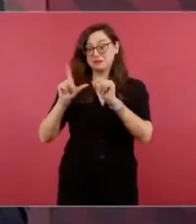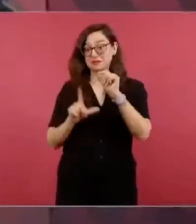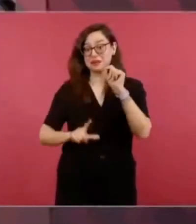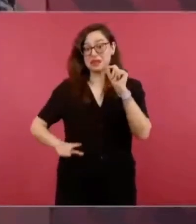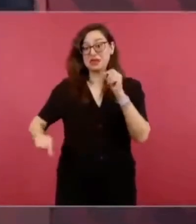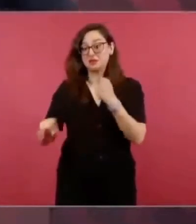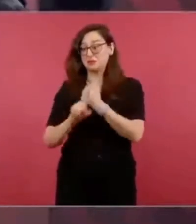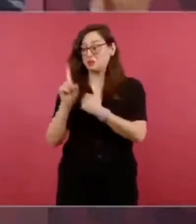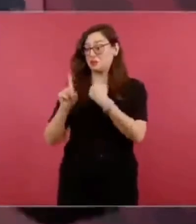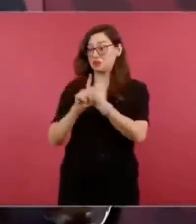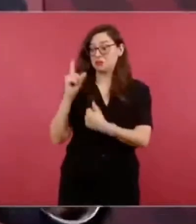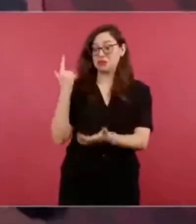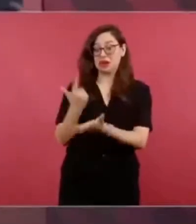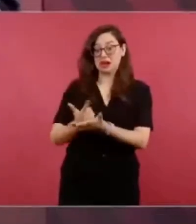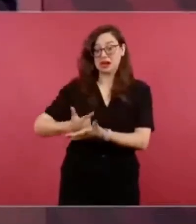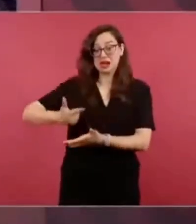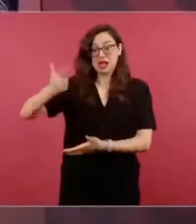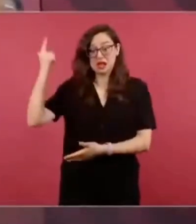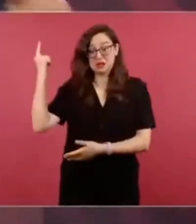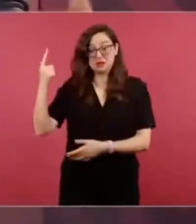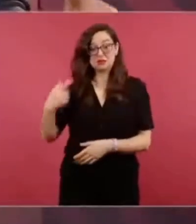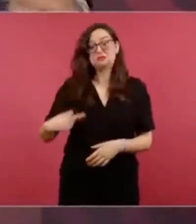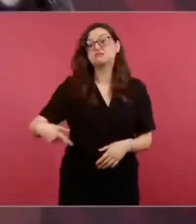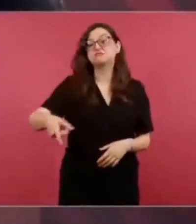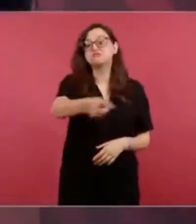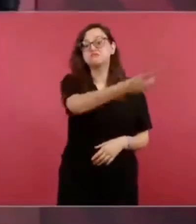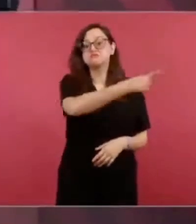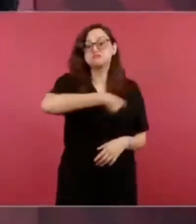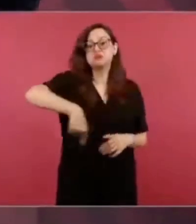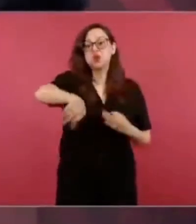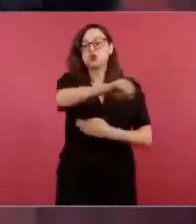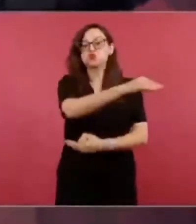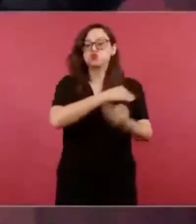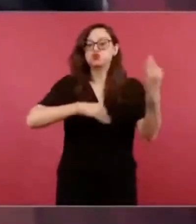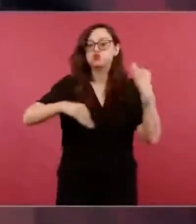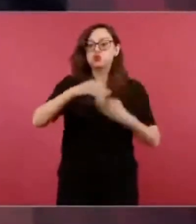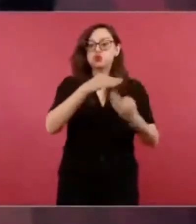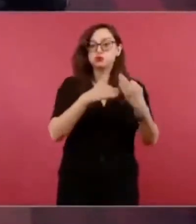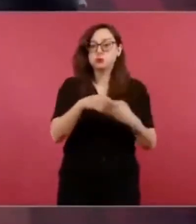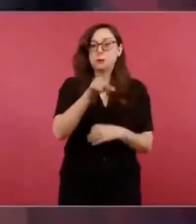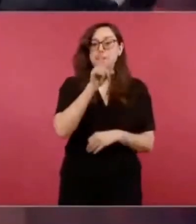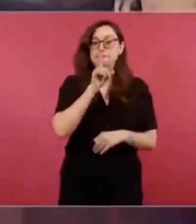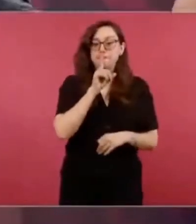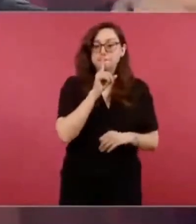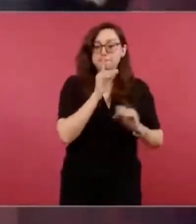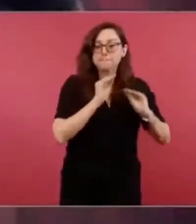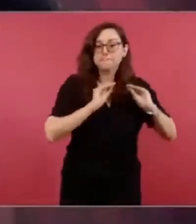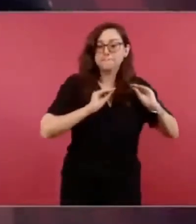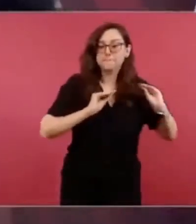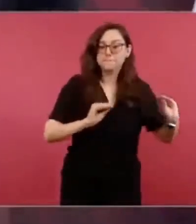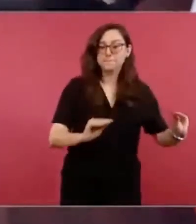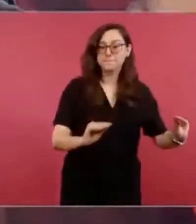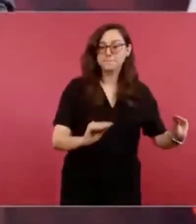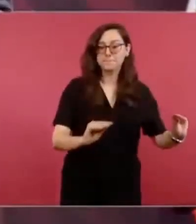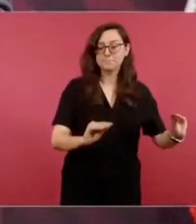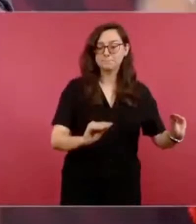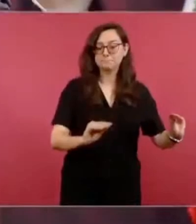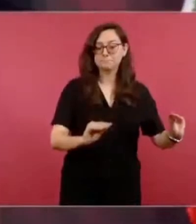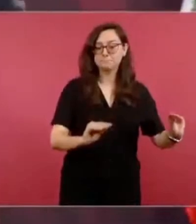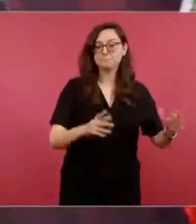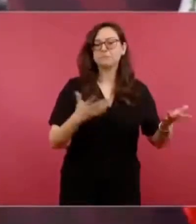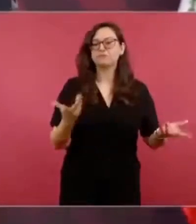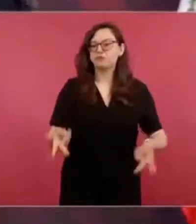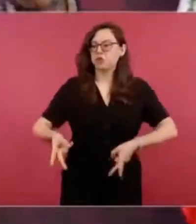Para que veas el pacto de silencio, que estamos hablando, de la oligarquía que se dedicaba a saquear, traficantes de